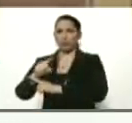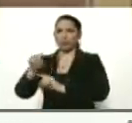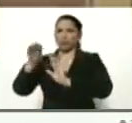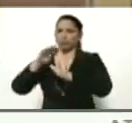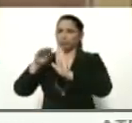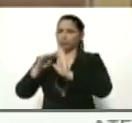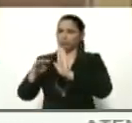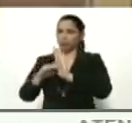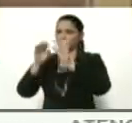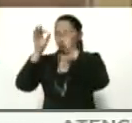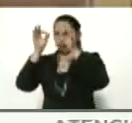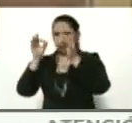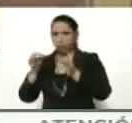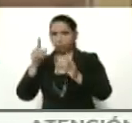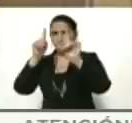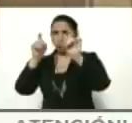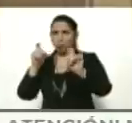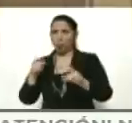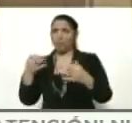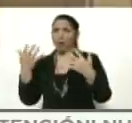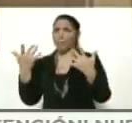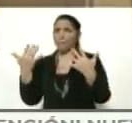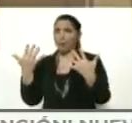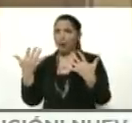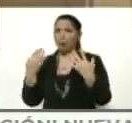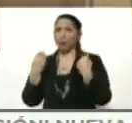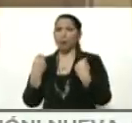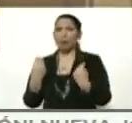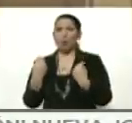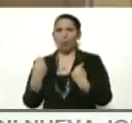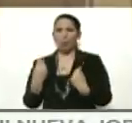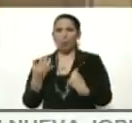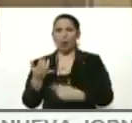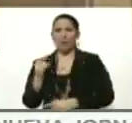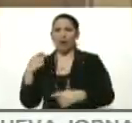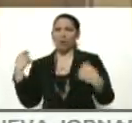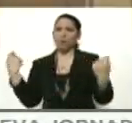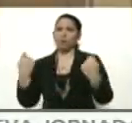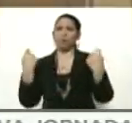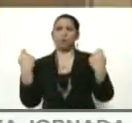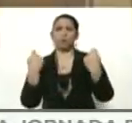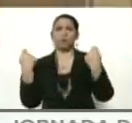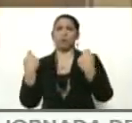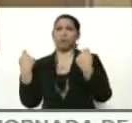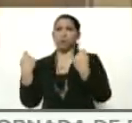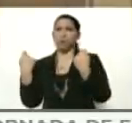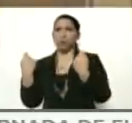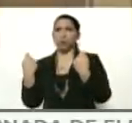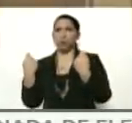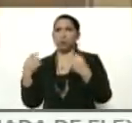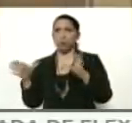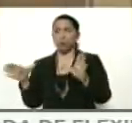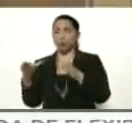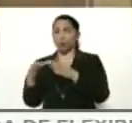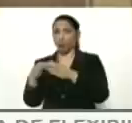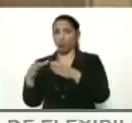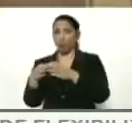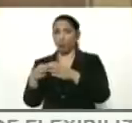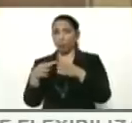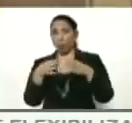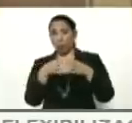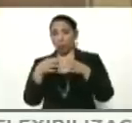precisas, con pruebas en la mano, de cómo se estaba promoviendo por parte de bandas